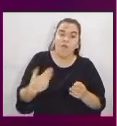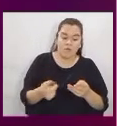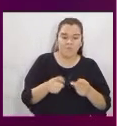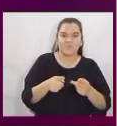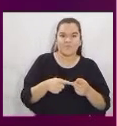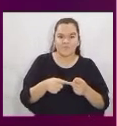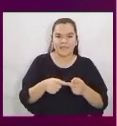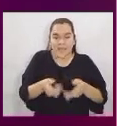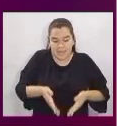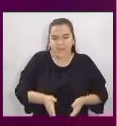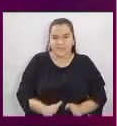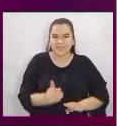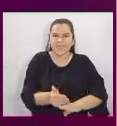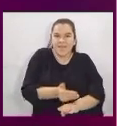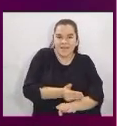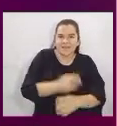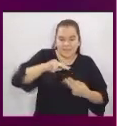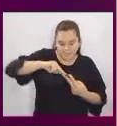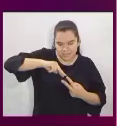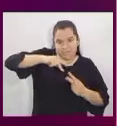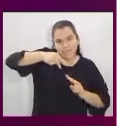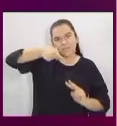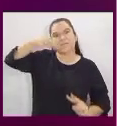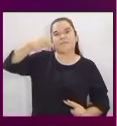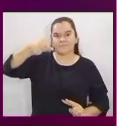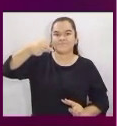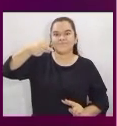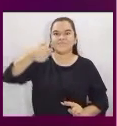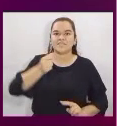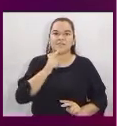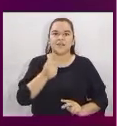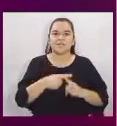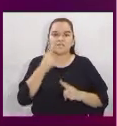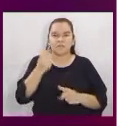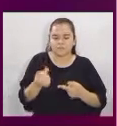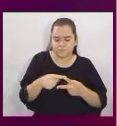genética. Bueno, acá no sé cómo pasar